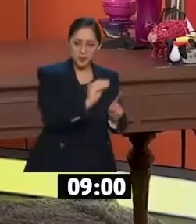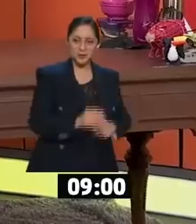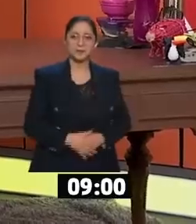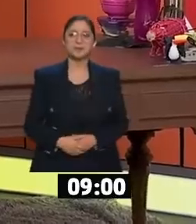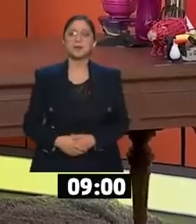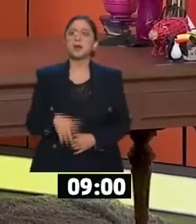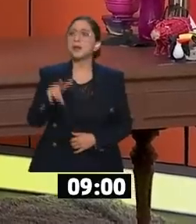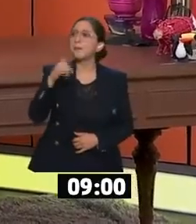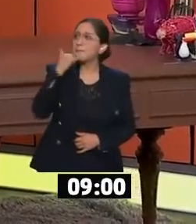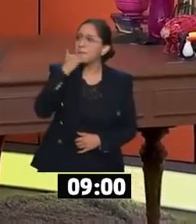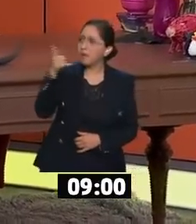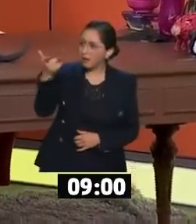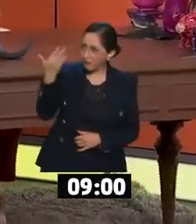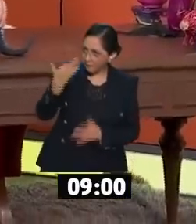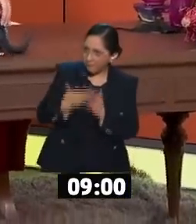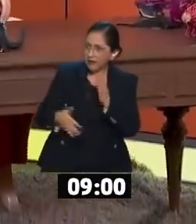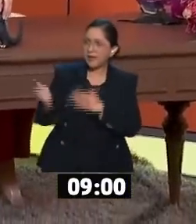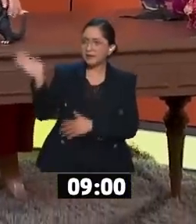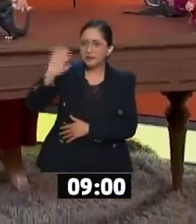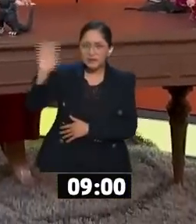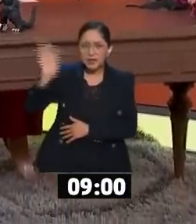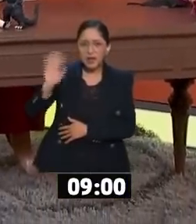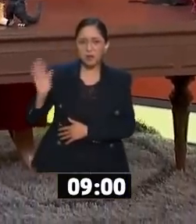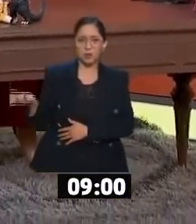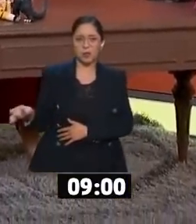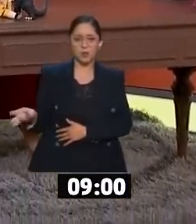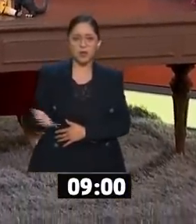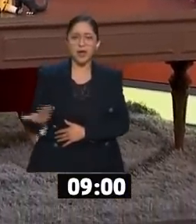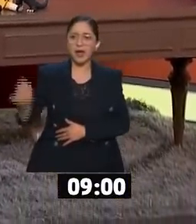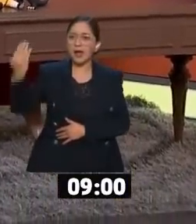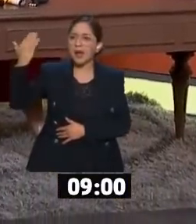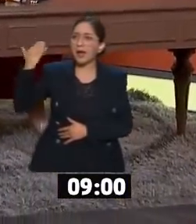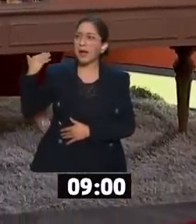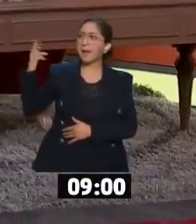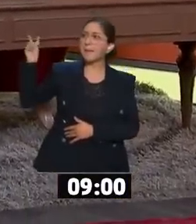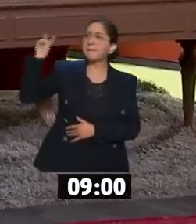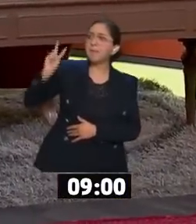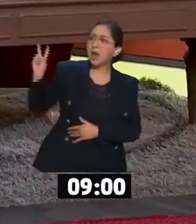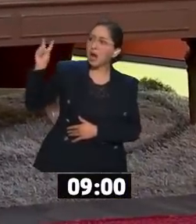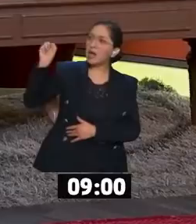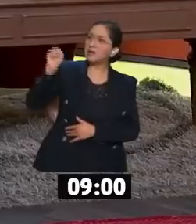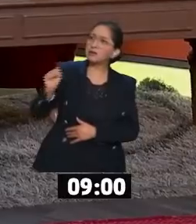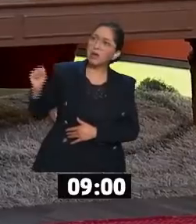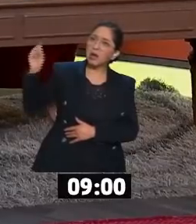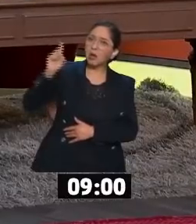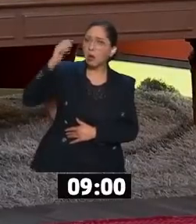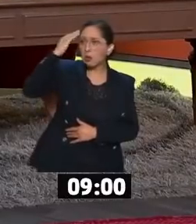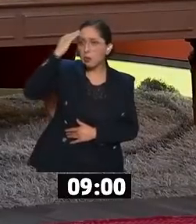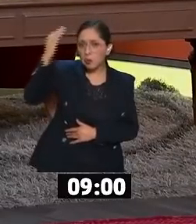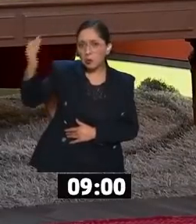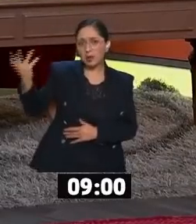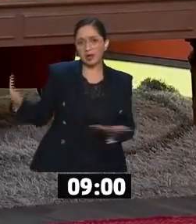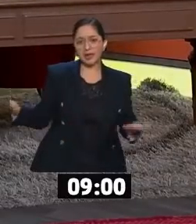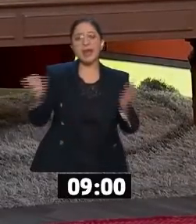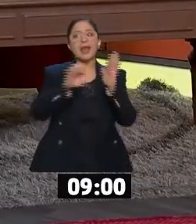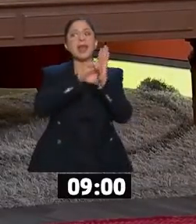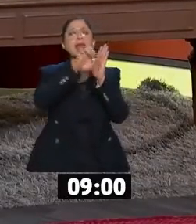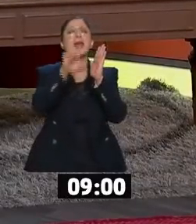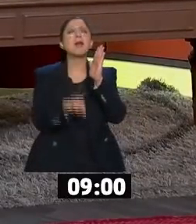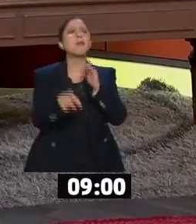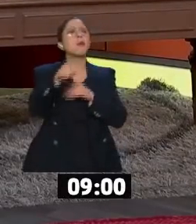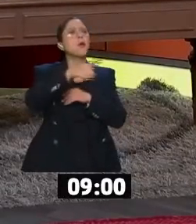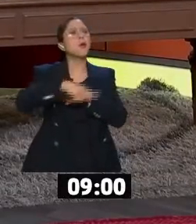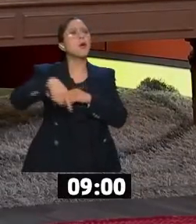gente esperando Pues recibir que se espere. información. Ya nos esperaron desde el viernes, espérense. ¿Qué tal se siente estar en la casa sin